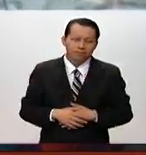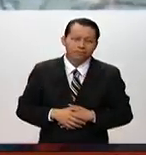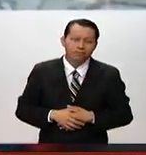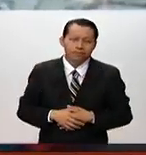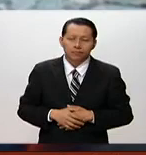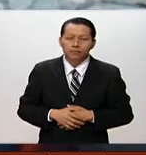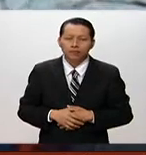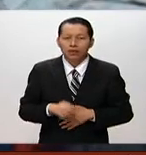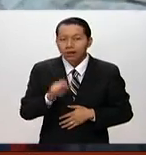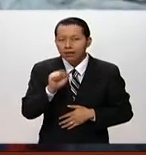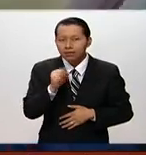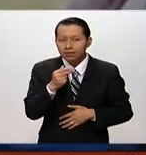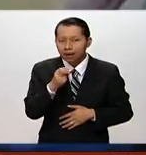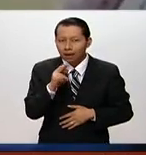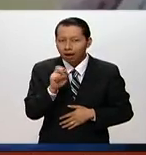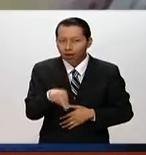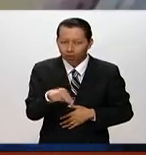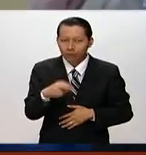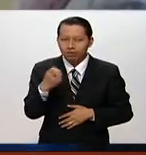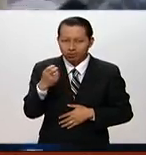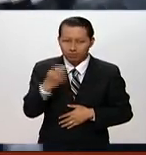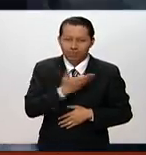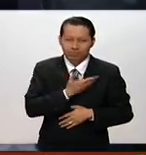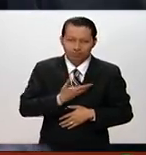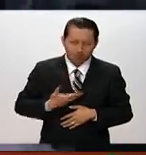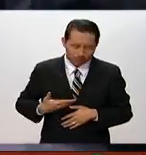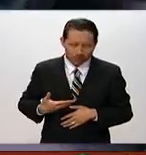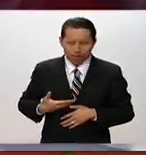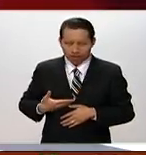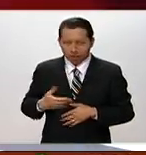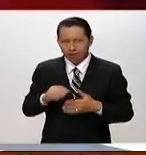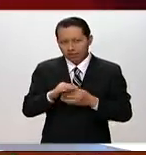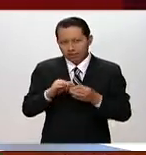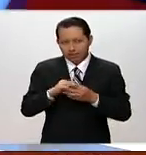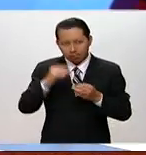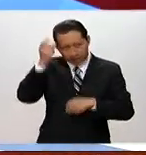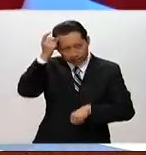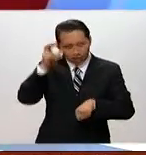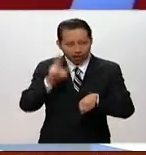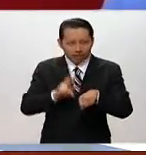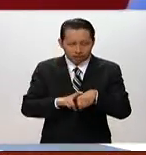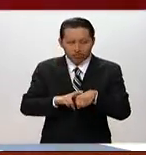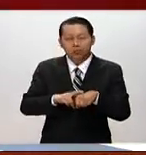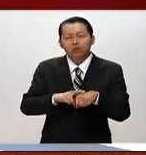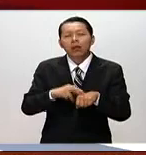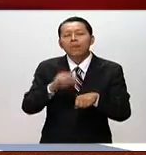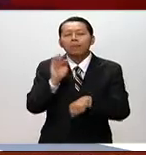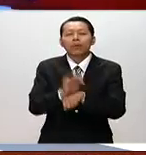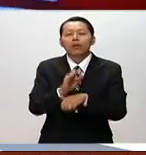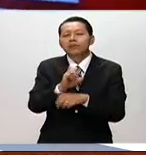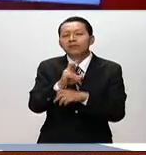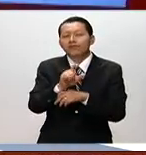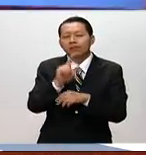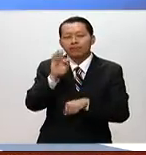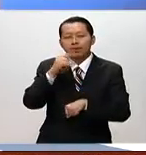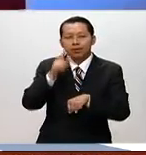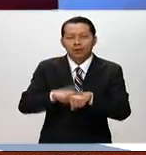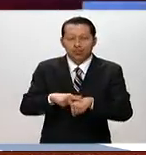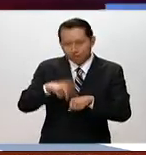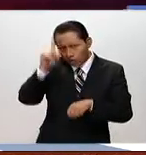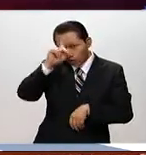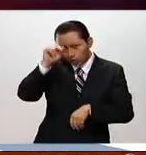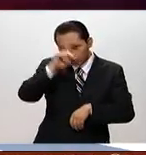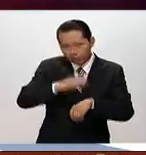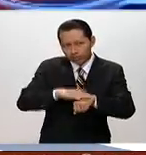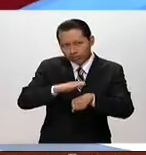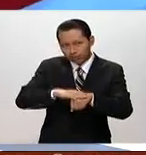Sharon, justamente una de las recomendaciones que hizo el presidente y por supuesto la Dirección de Protección Civil Federal, pues recomendaron